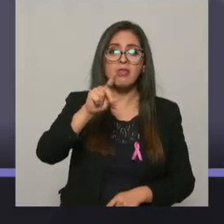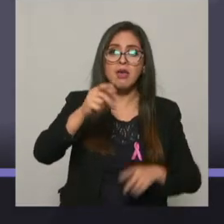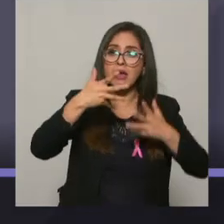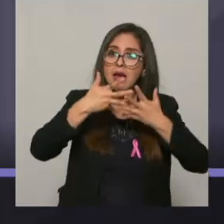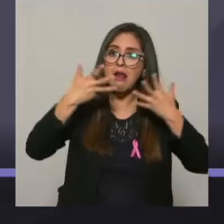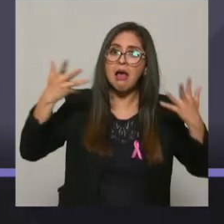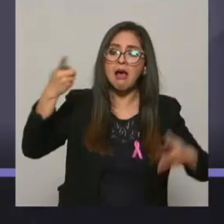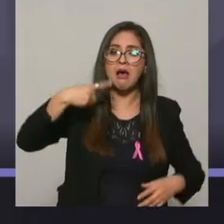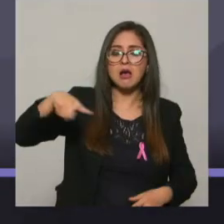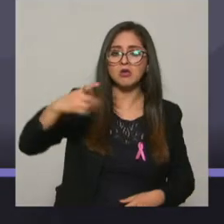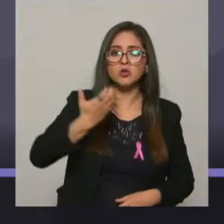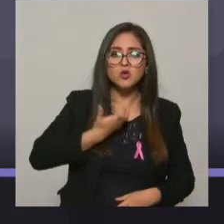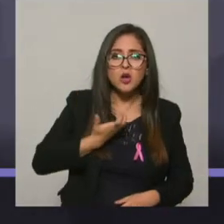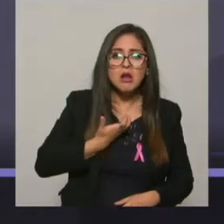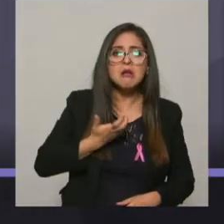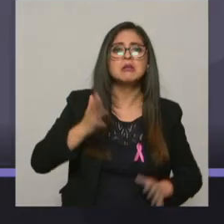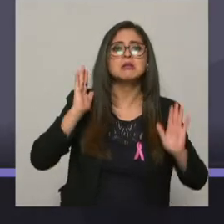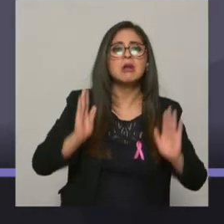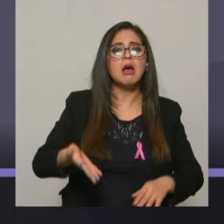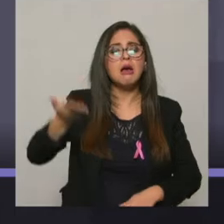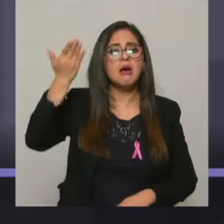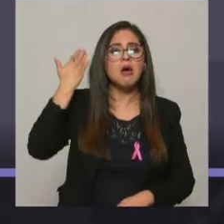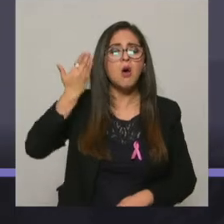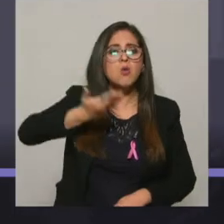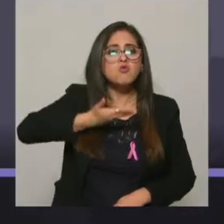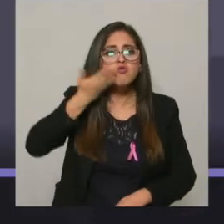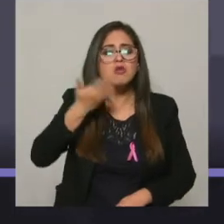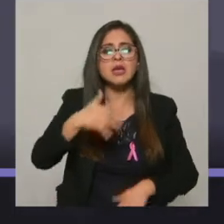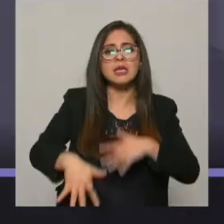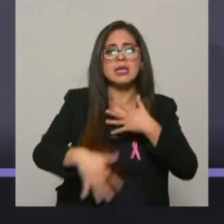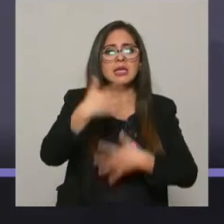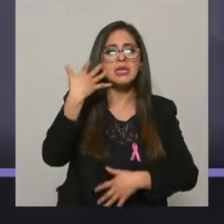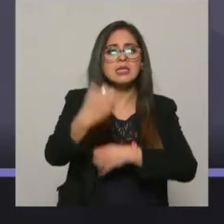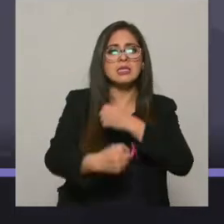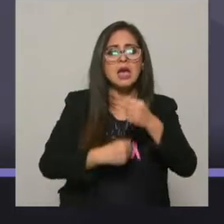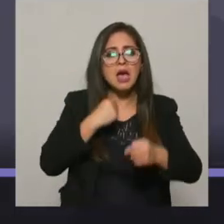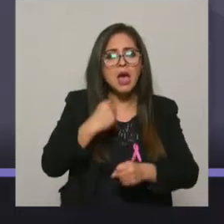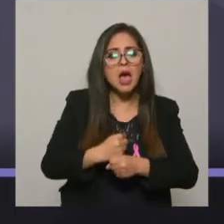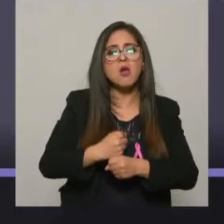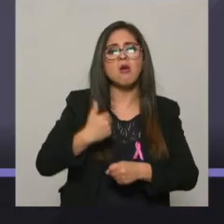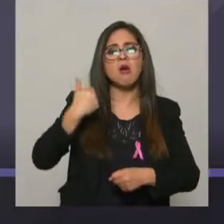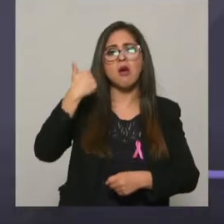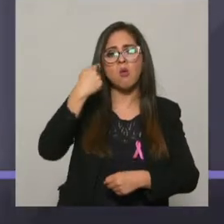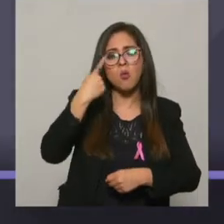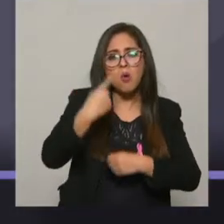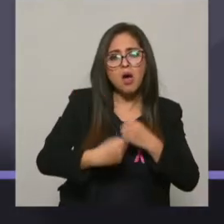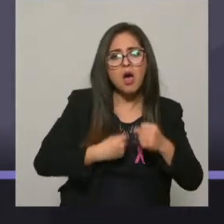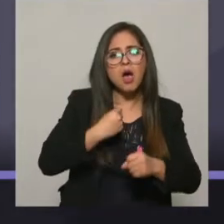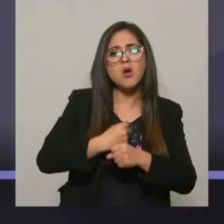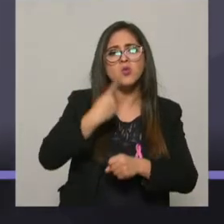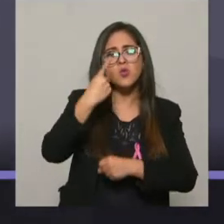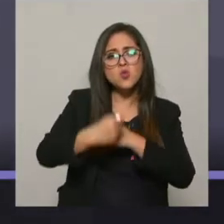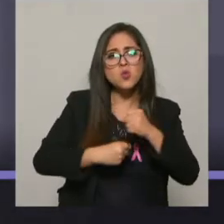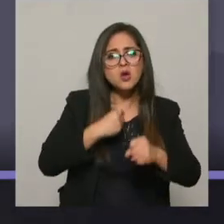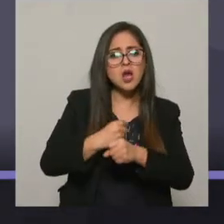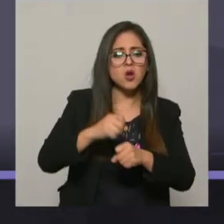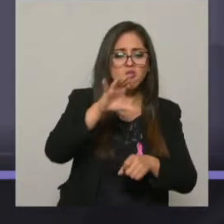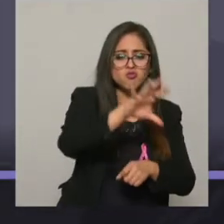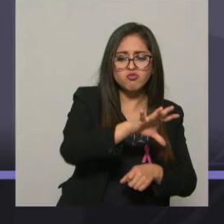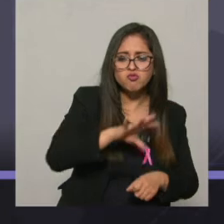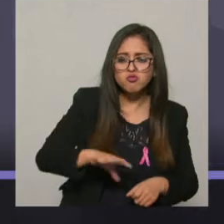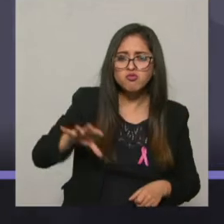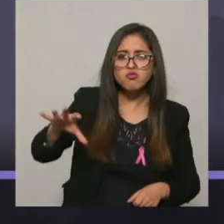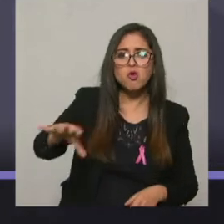ya tiene cerca de 15 años, que se viene haciendo cada año una ofrenda monumental